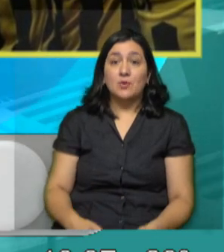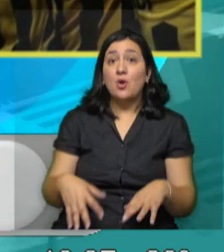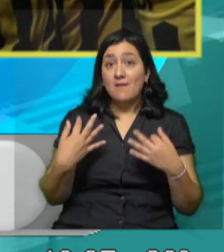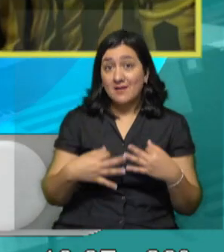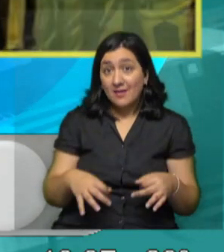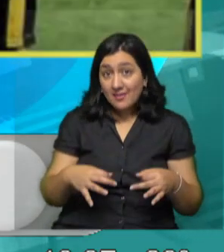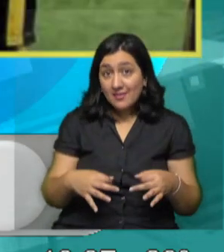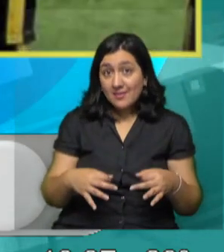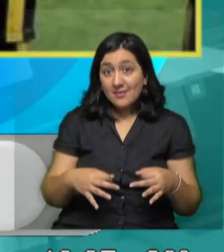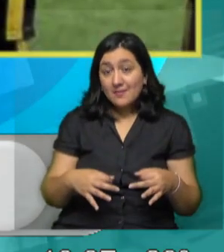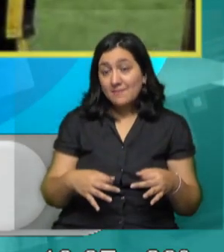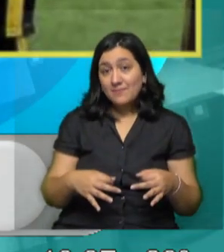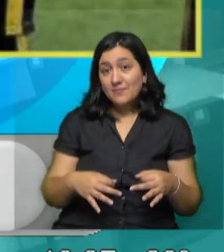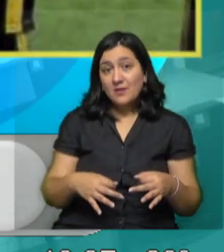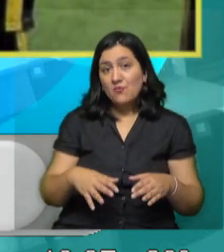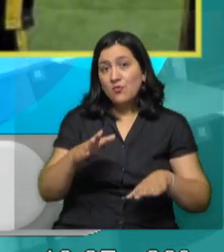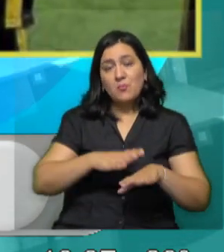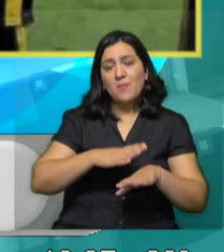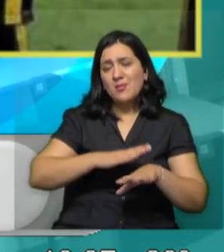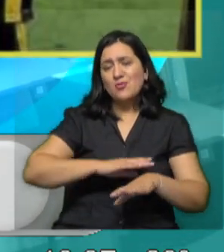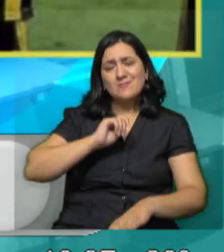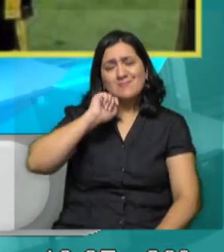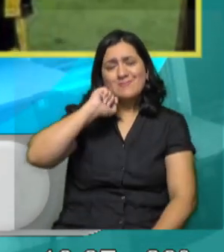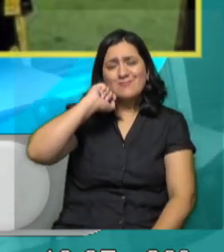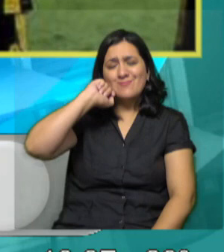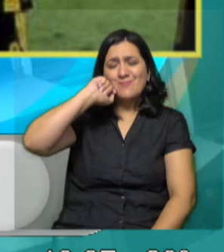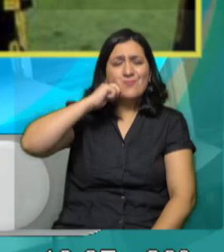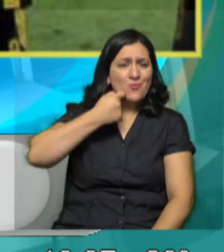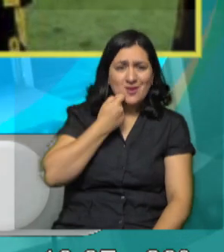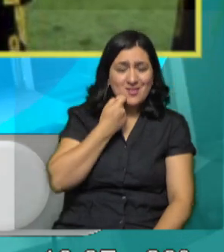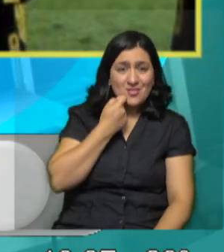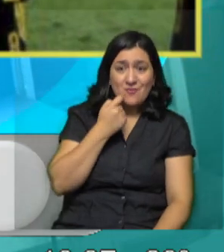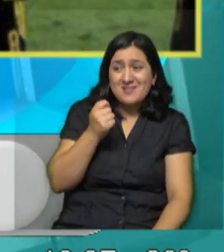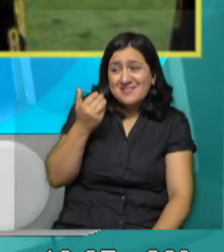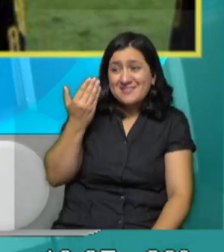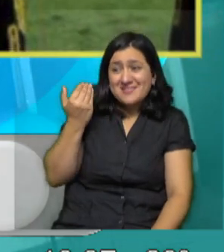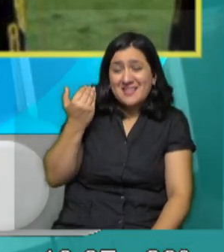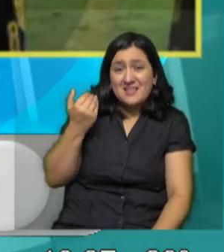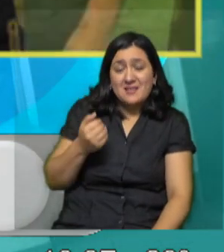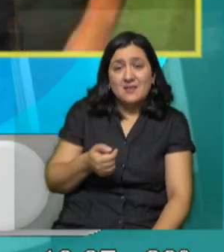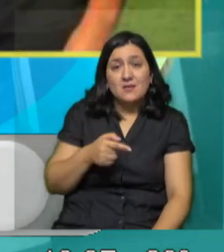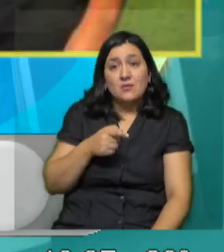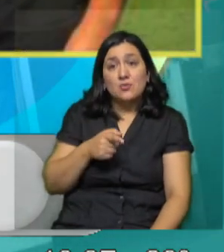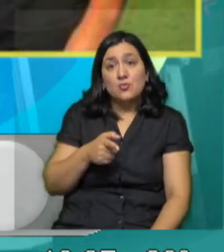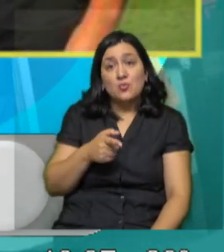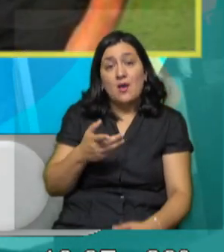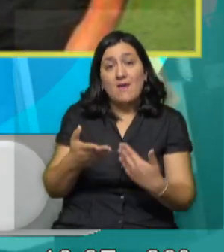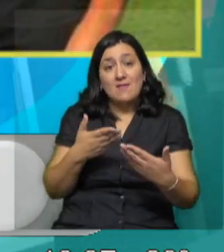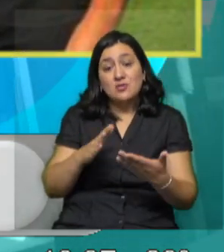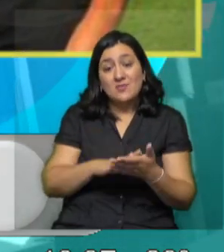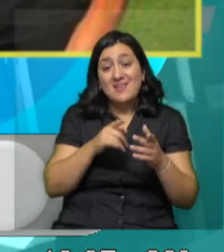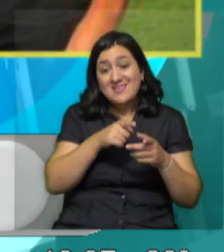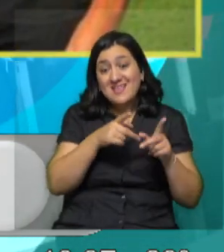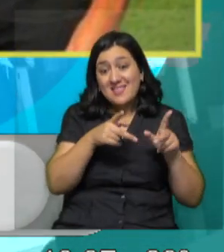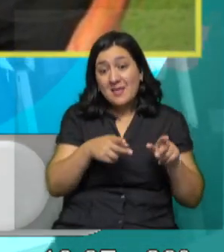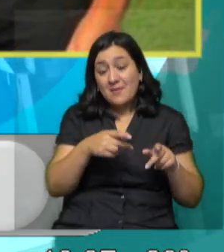que fueron momentos muy lindos que bueno, pasó todo recientemente. O sea, estás hablando de esa etapa de Peñarol, y me parece